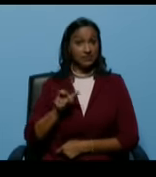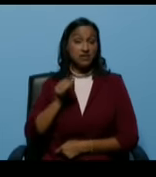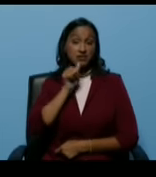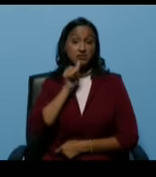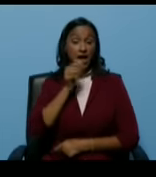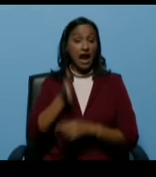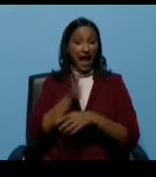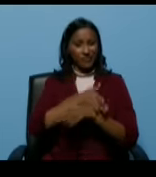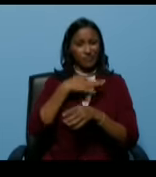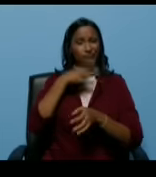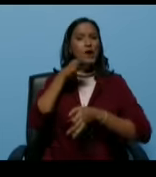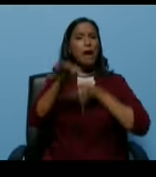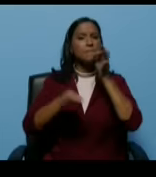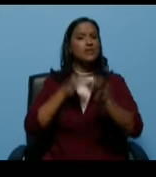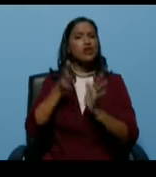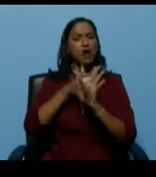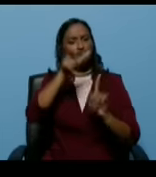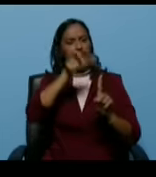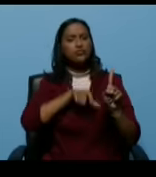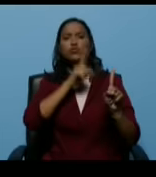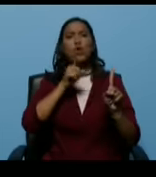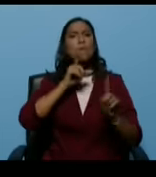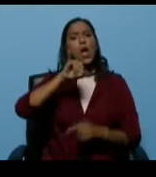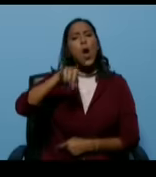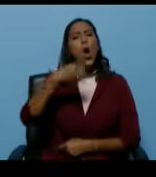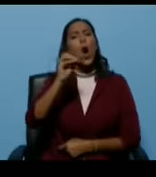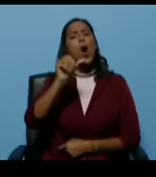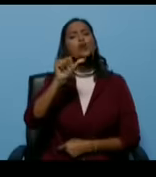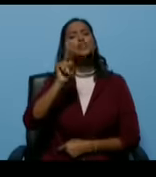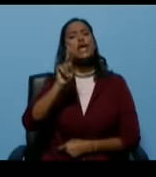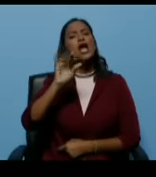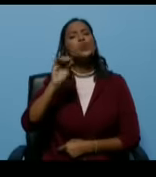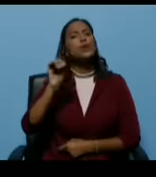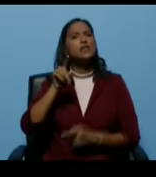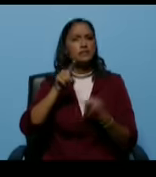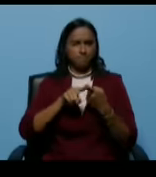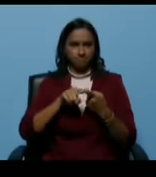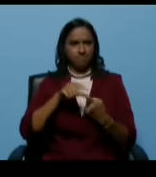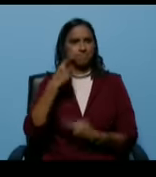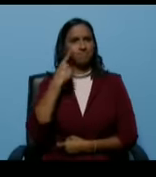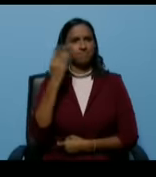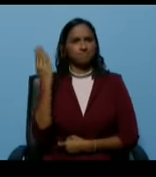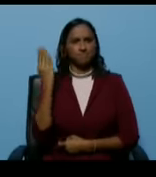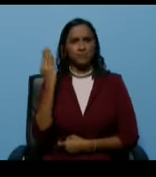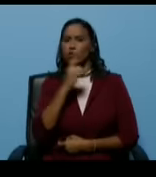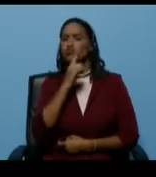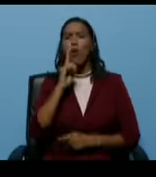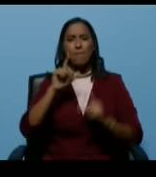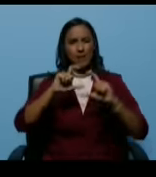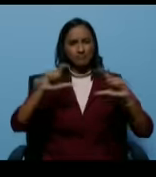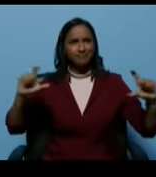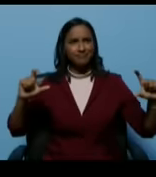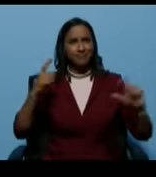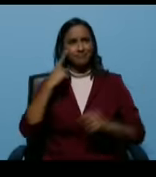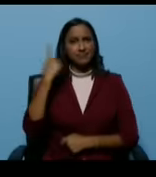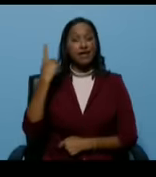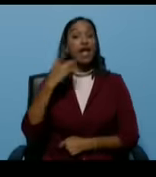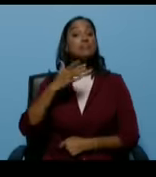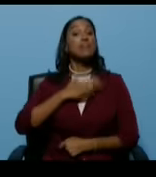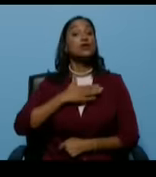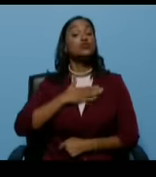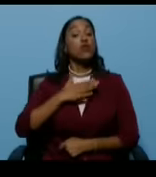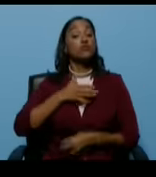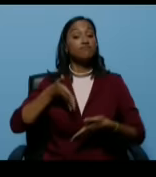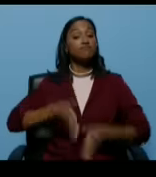referencia, conocido como José Luis Miranda Consuegra. Allí está. Véanlo, de nacionalidad